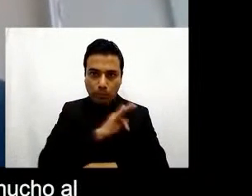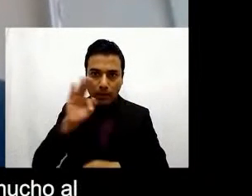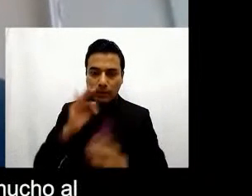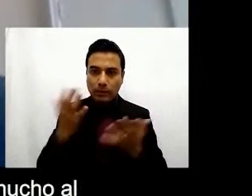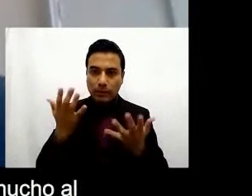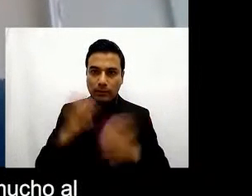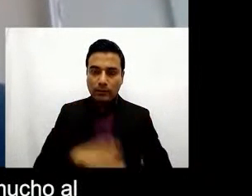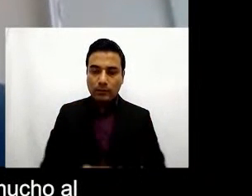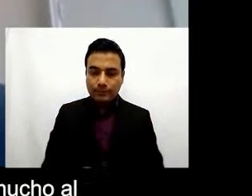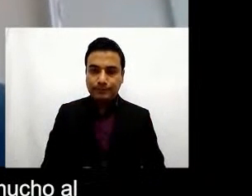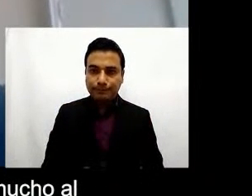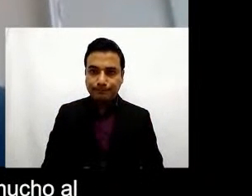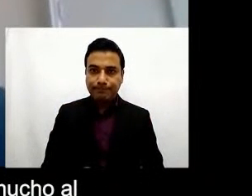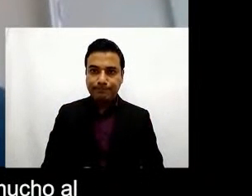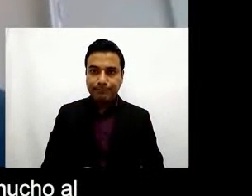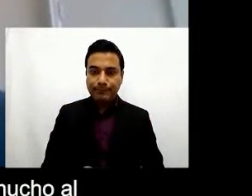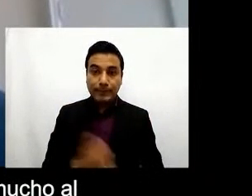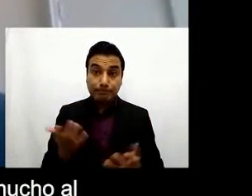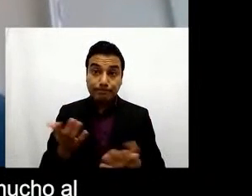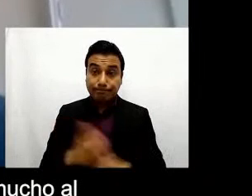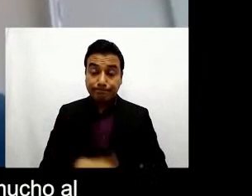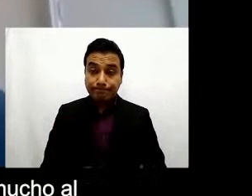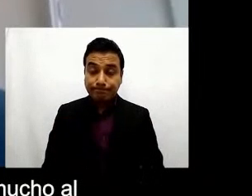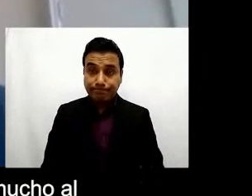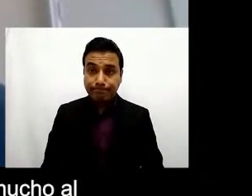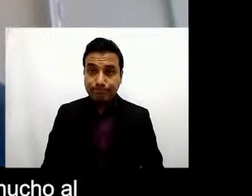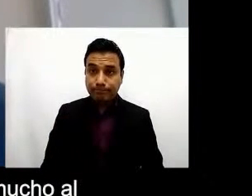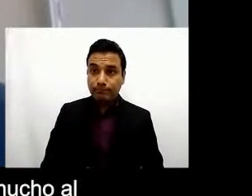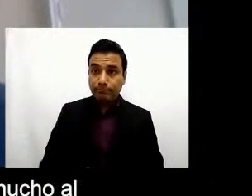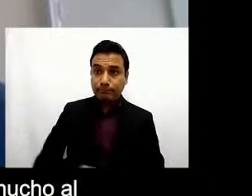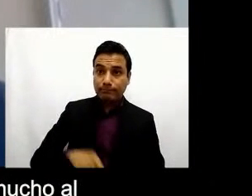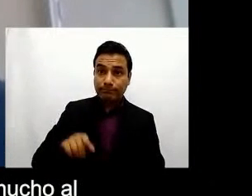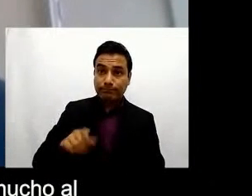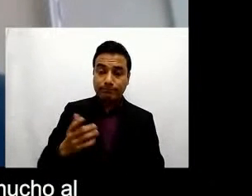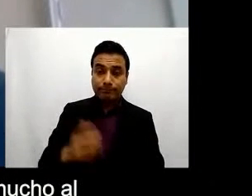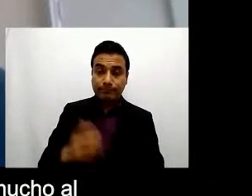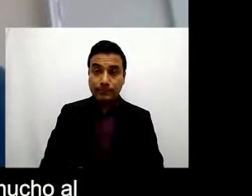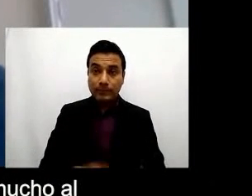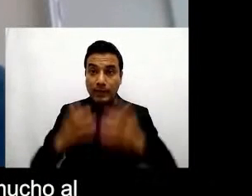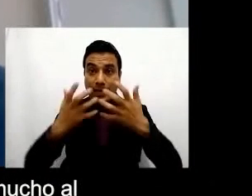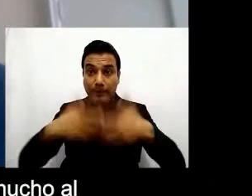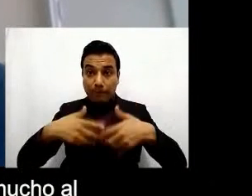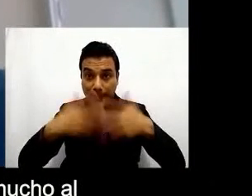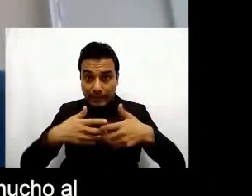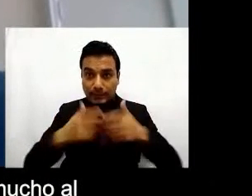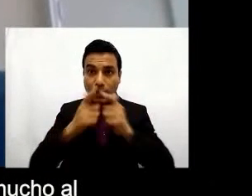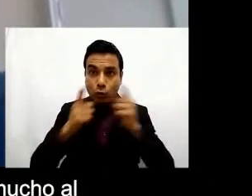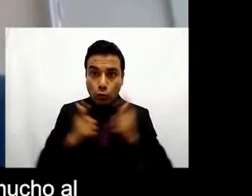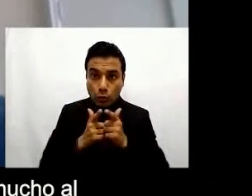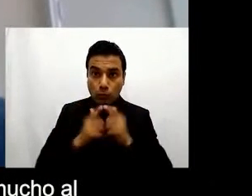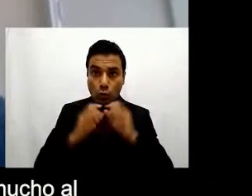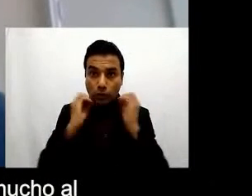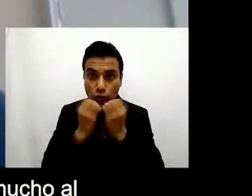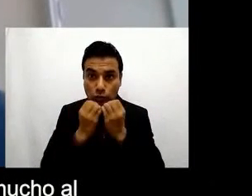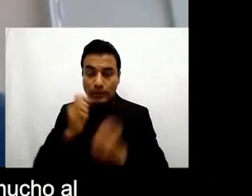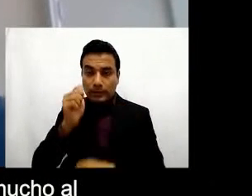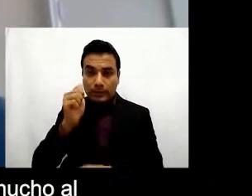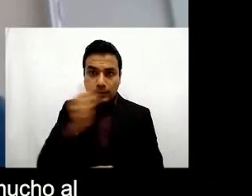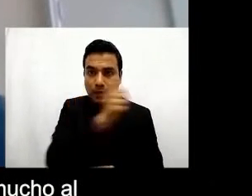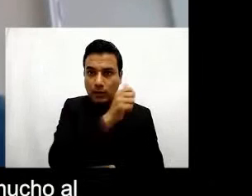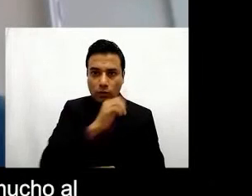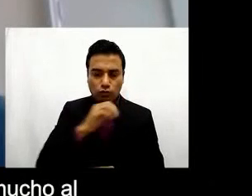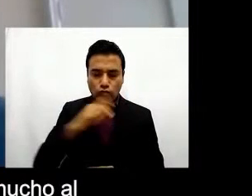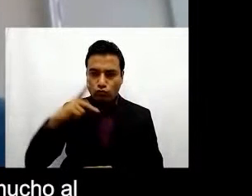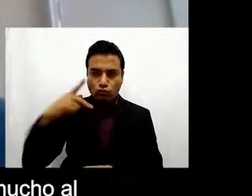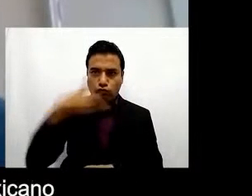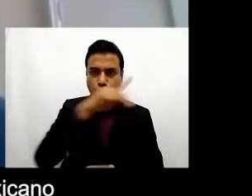ignora. Lo que hagan este tipo de actores, pues ya queda mucho al arbitrio de ellos mismos. Creo